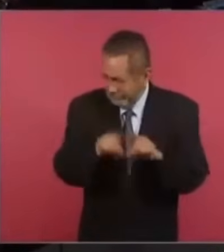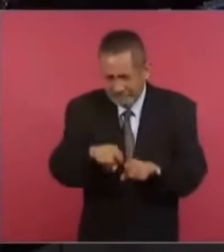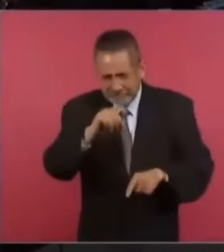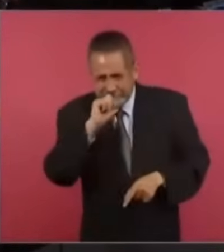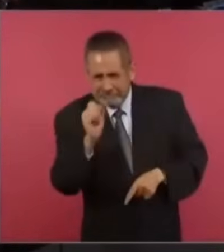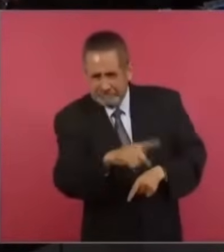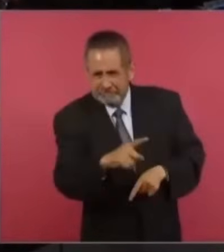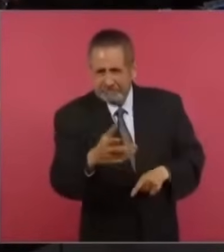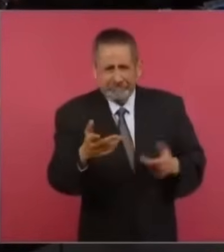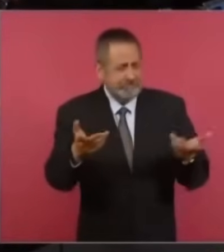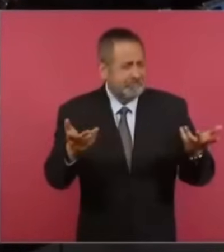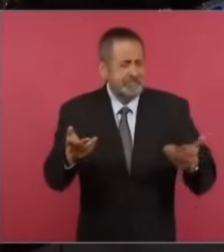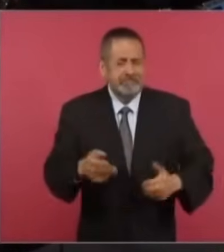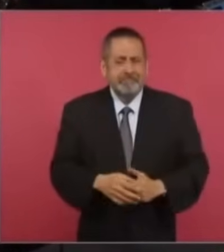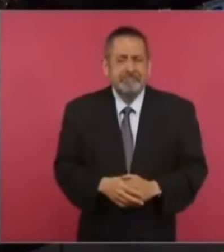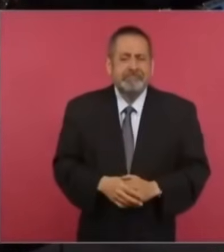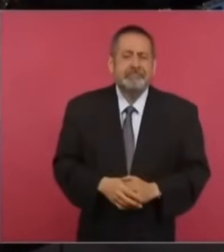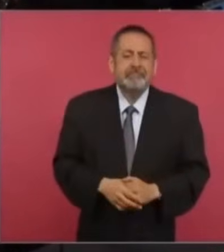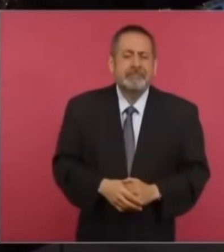Resulta que,